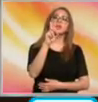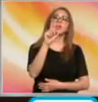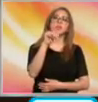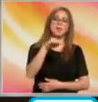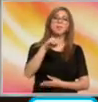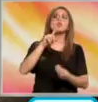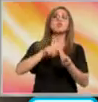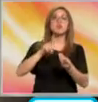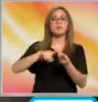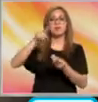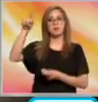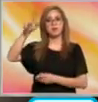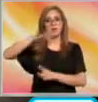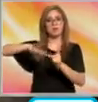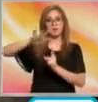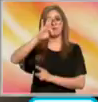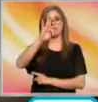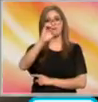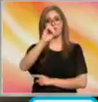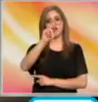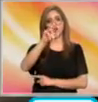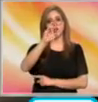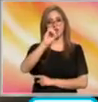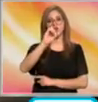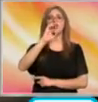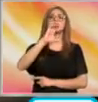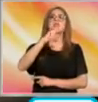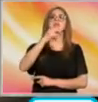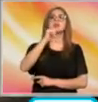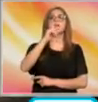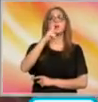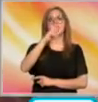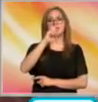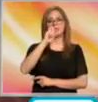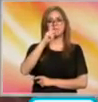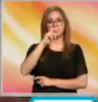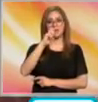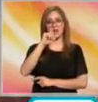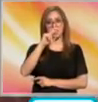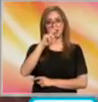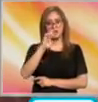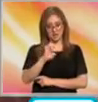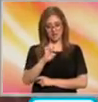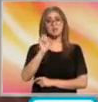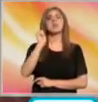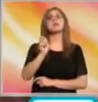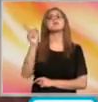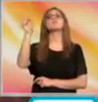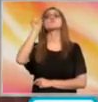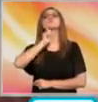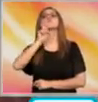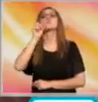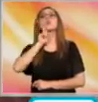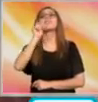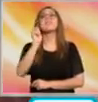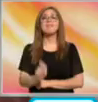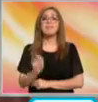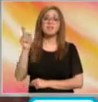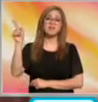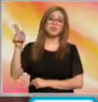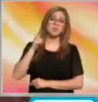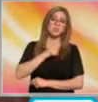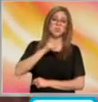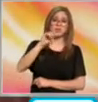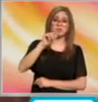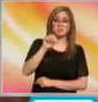una comedia donde dos mujeres, una de ellas asumida como lesbiana, otra que no sabe si va o